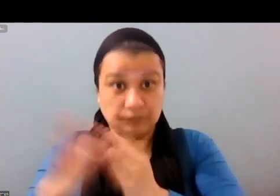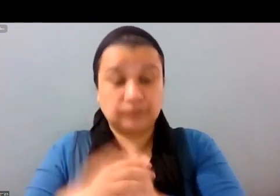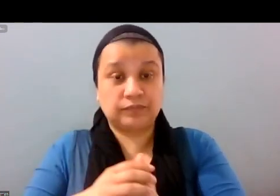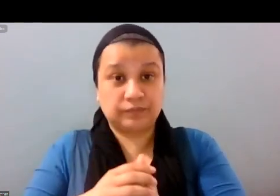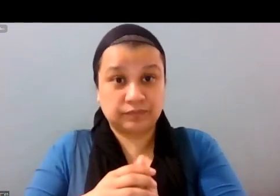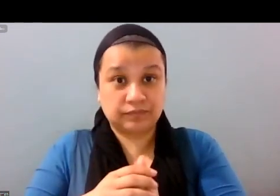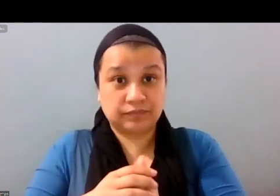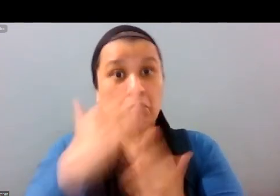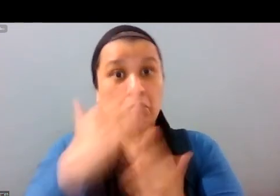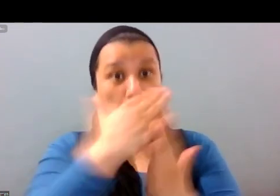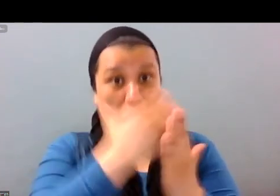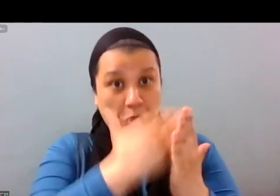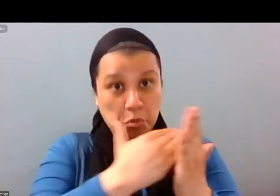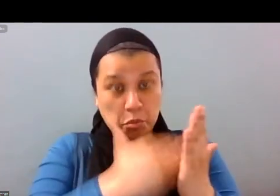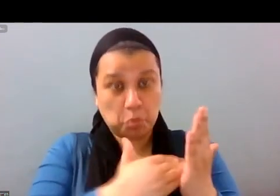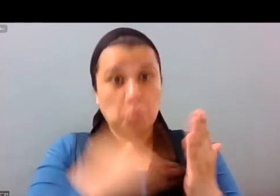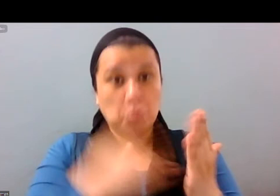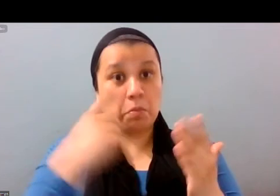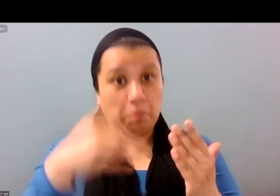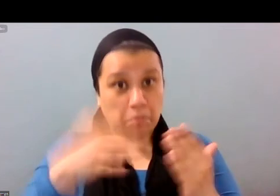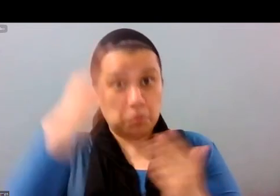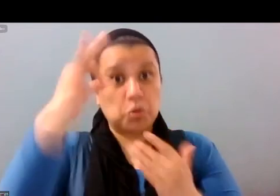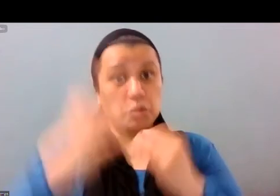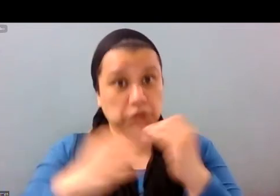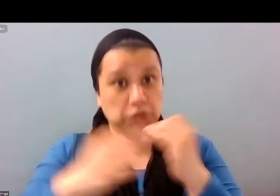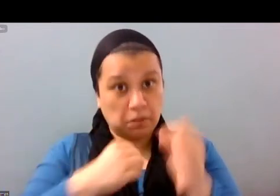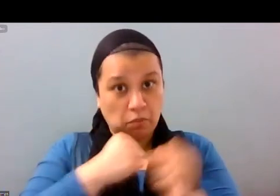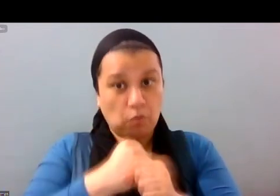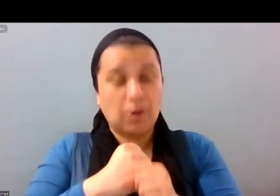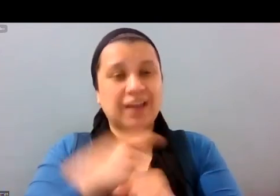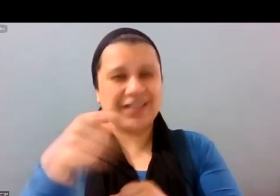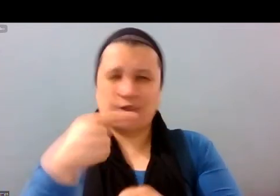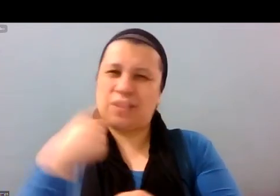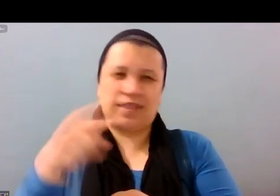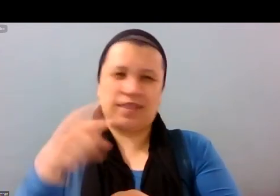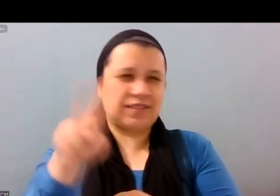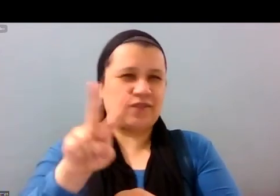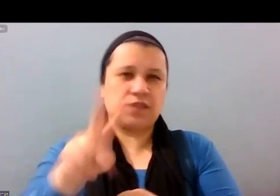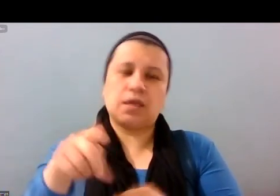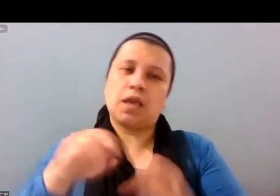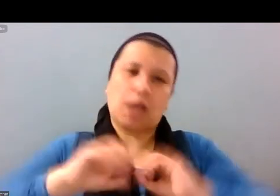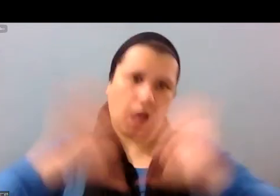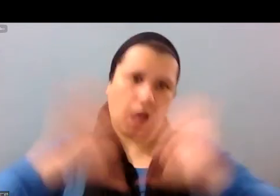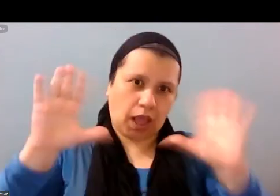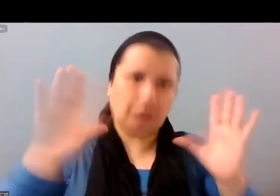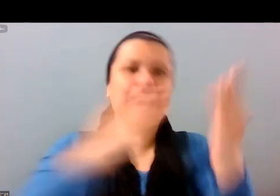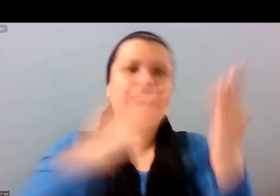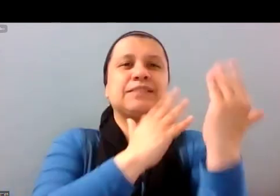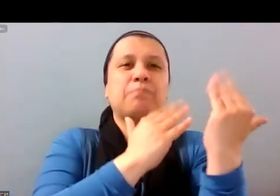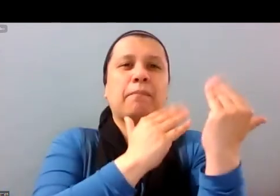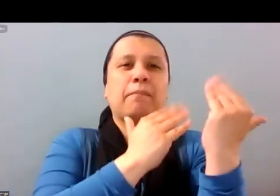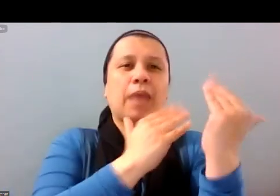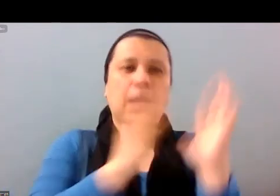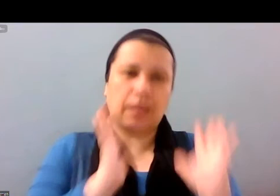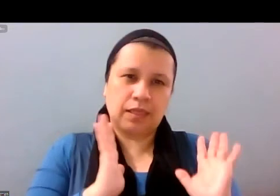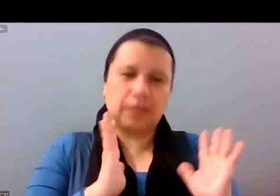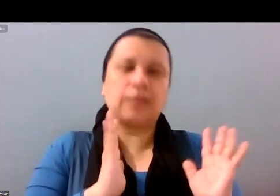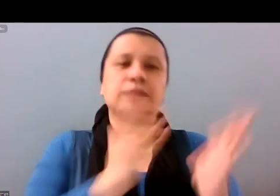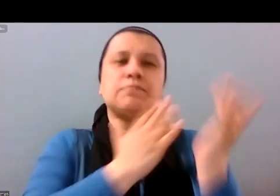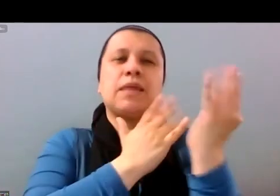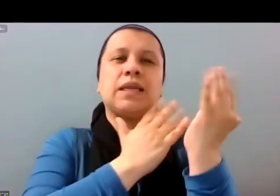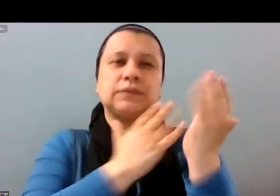protocolo ¿verdad? para el próximo año claro como lo dice don Vinicio todo eso son expectativas y propuestas que se tienen